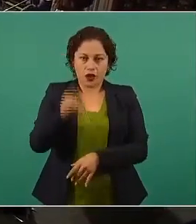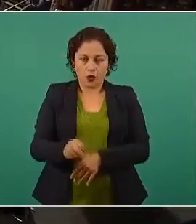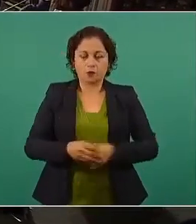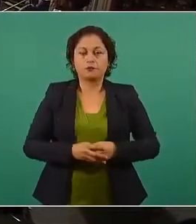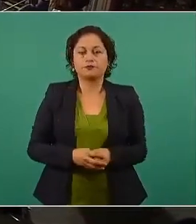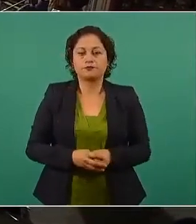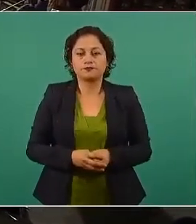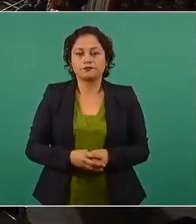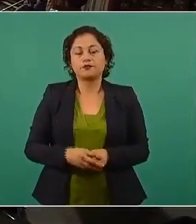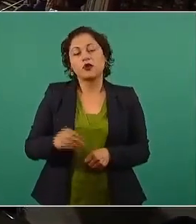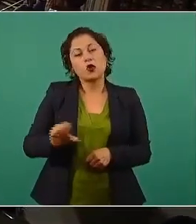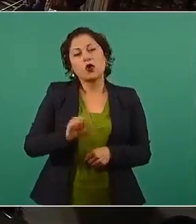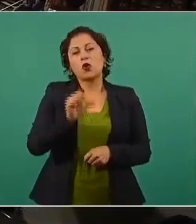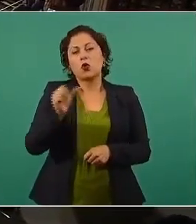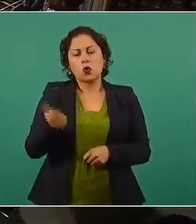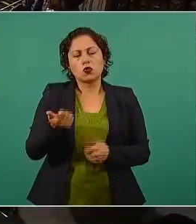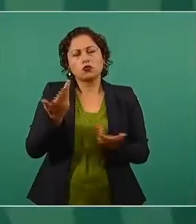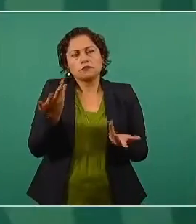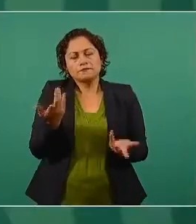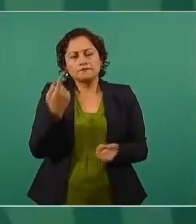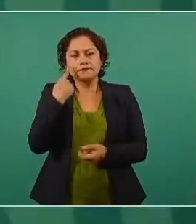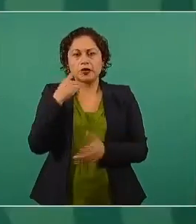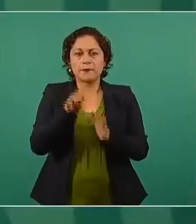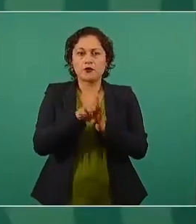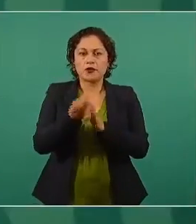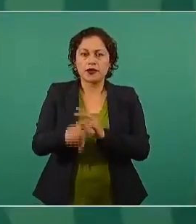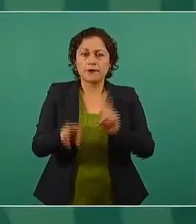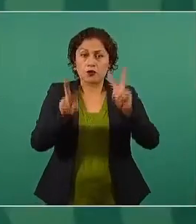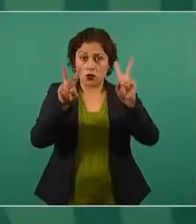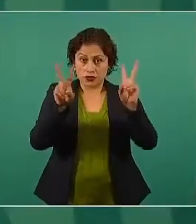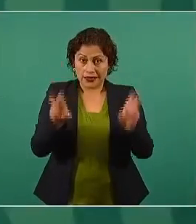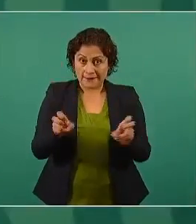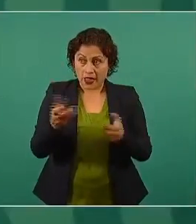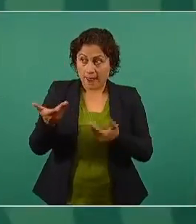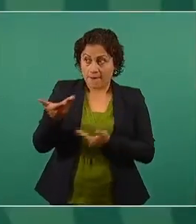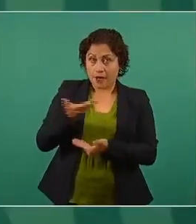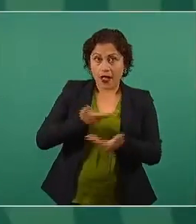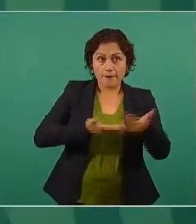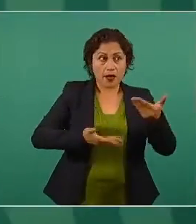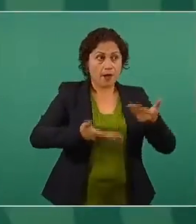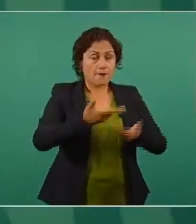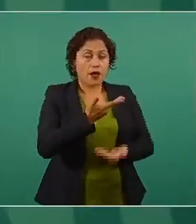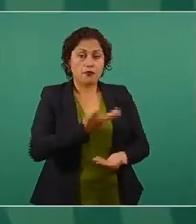el que haya cooperación es indispensable.